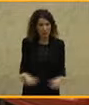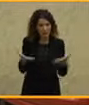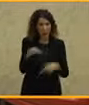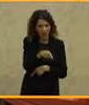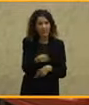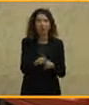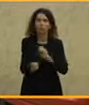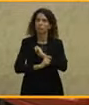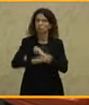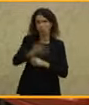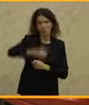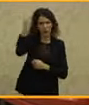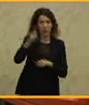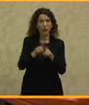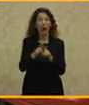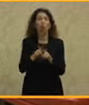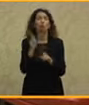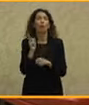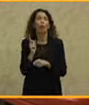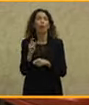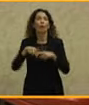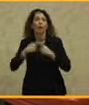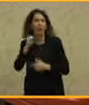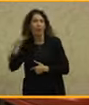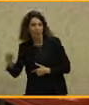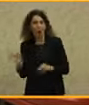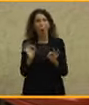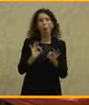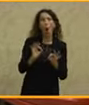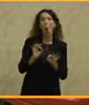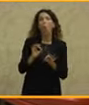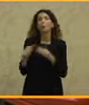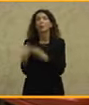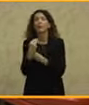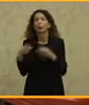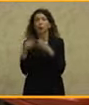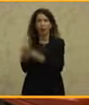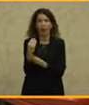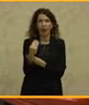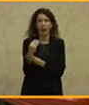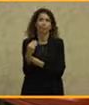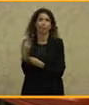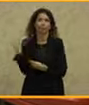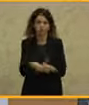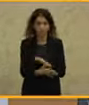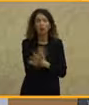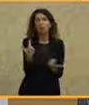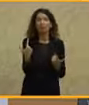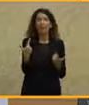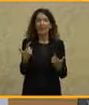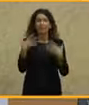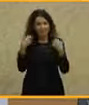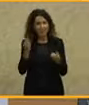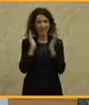es una de las claves para no depender exclusivamente de la familia o de las bajas prestaciones sociales. Es terapéutico y contribuye